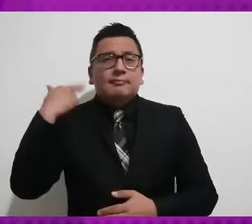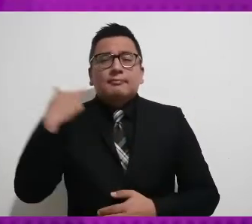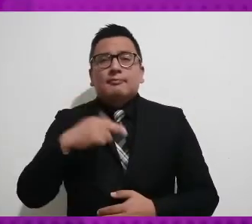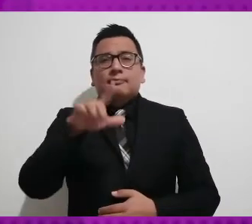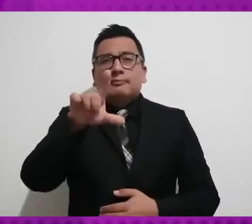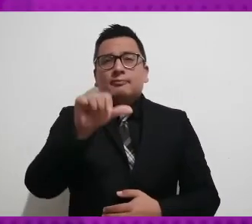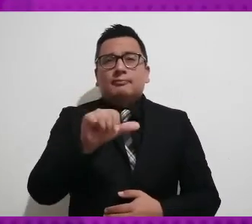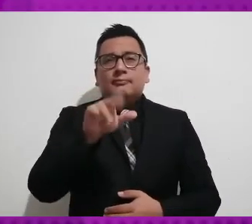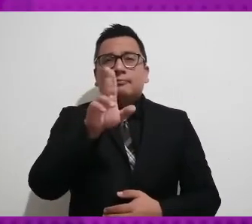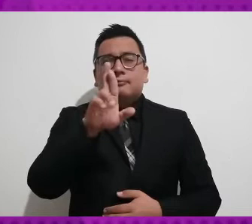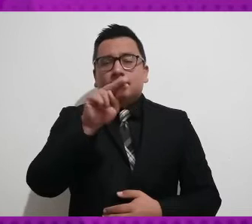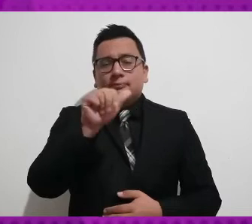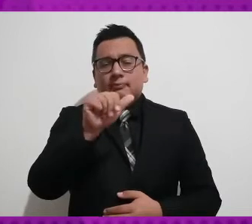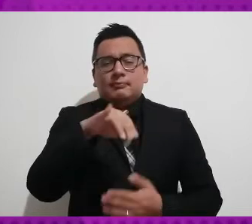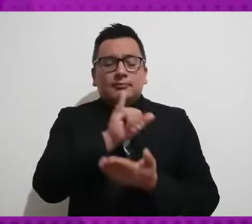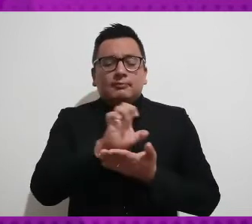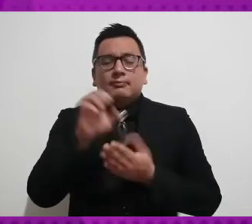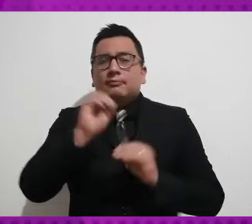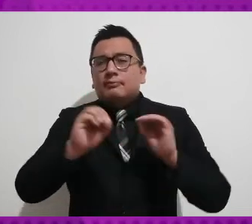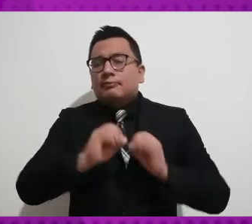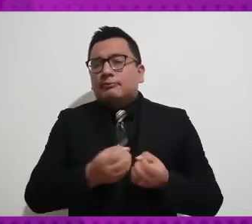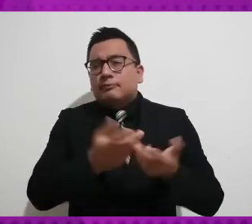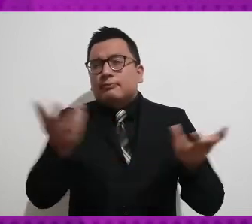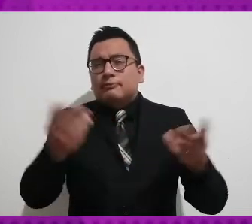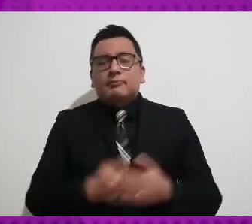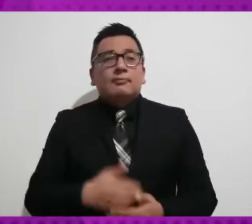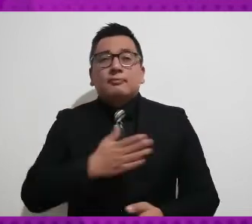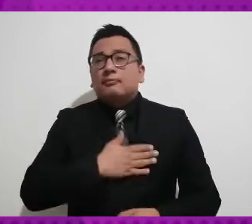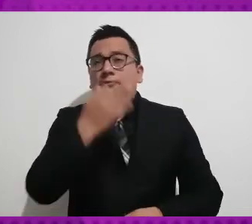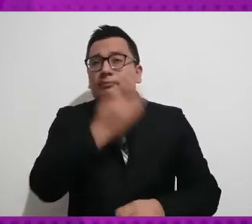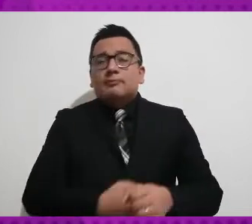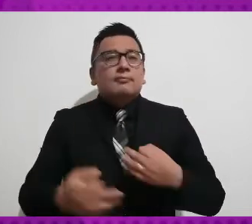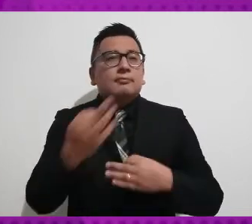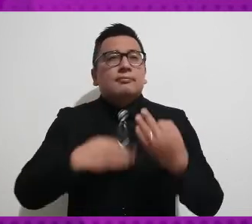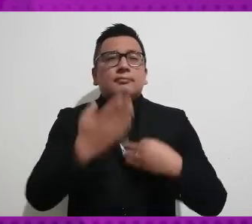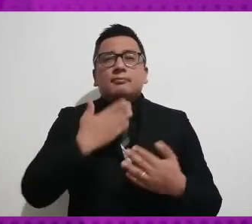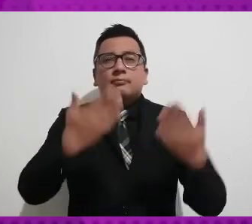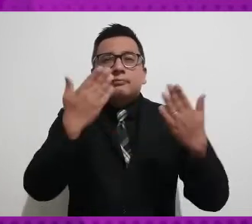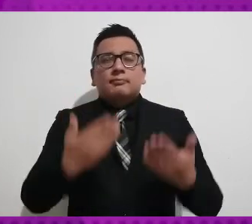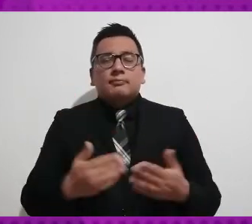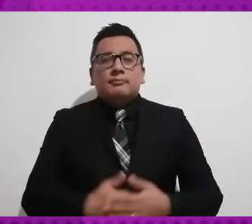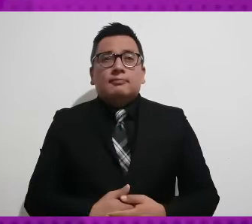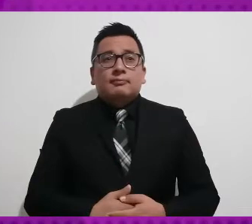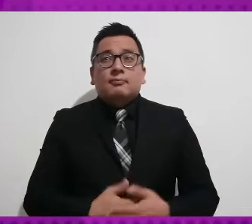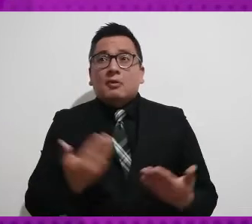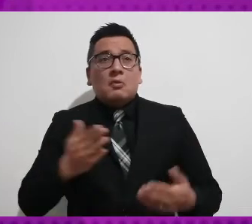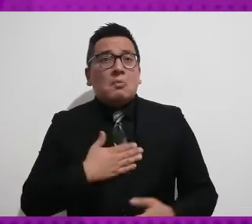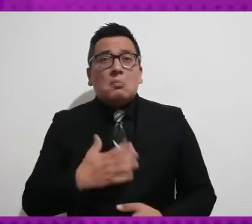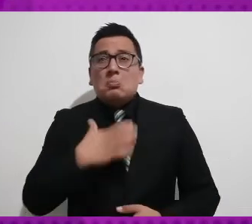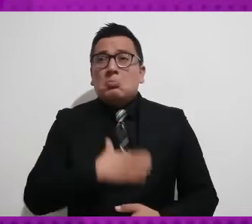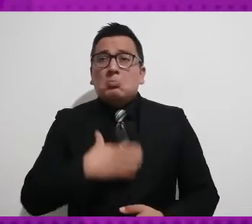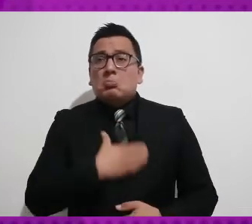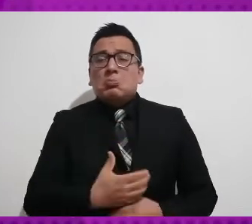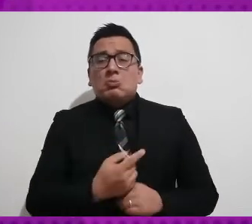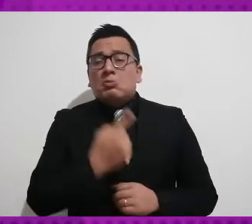Urna, un programa emitido por el Instituto Electoral de Coahuila. Buenas tardes y bienvenidos a todos. En esta ocasión estoy pues muy contento